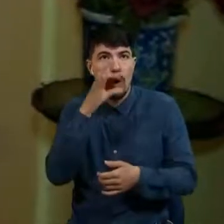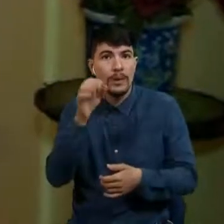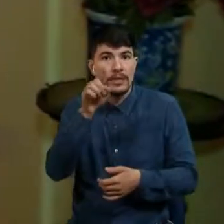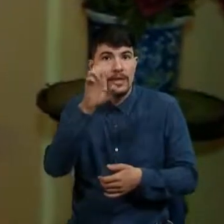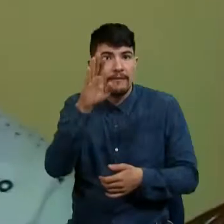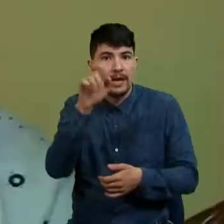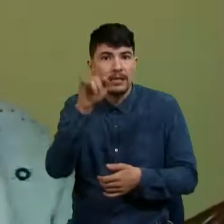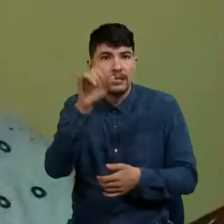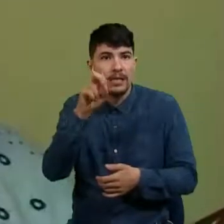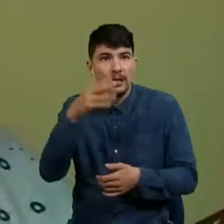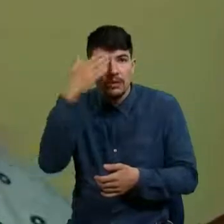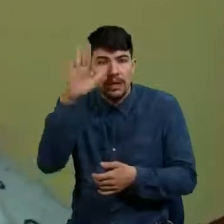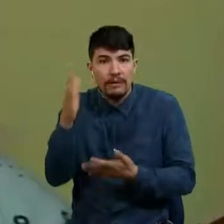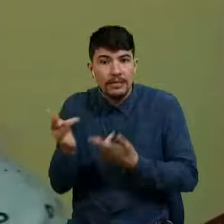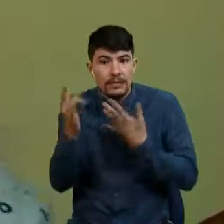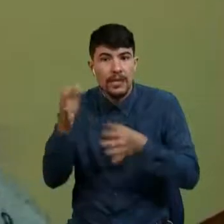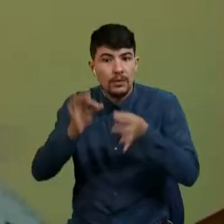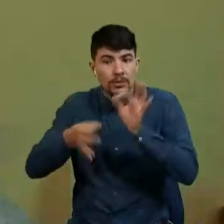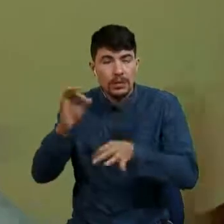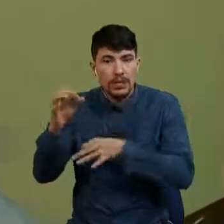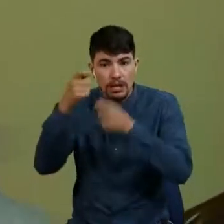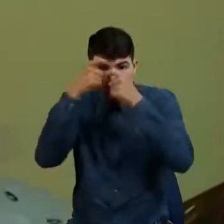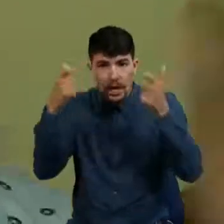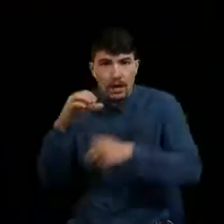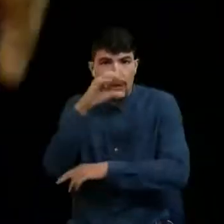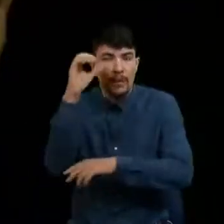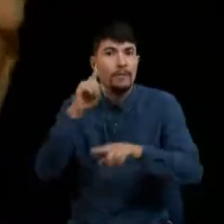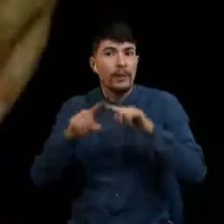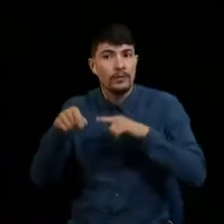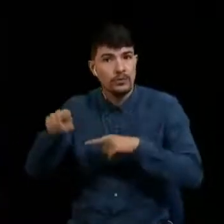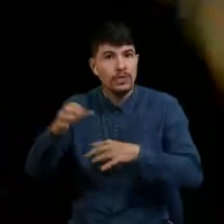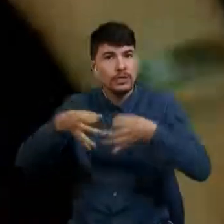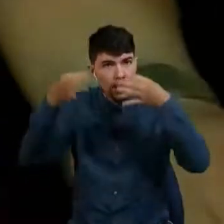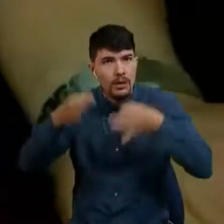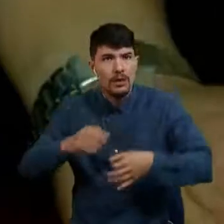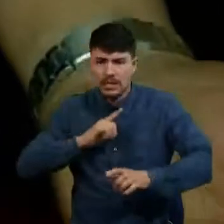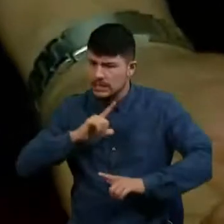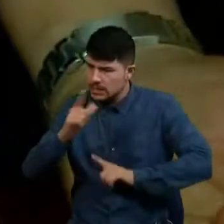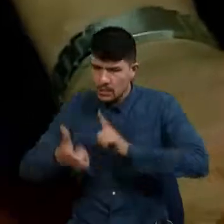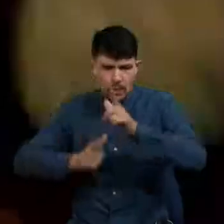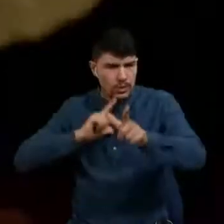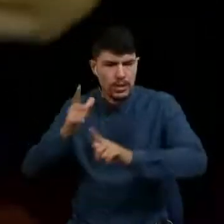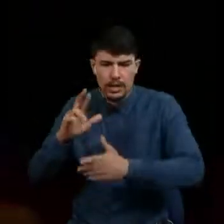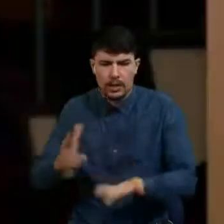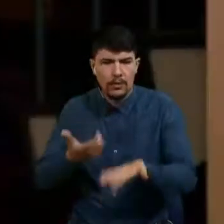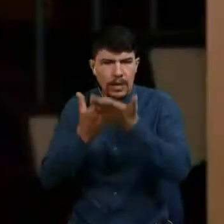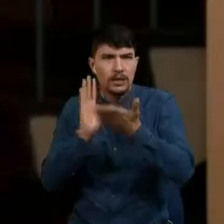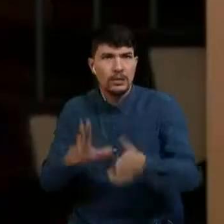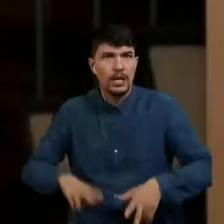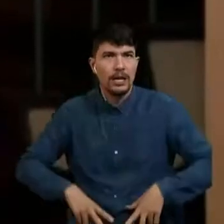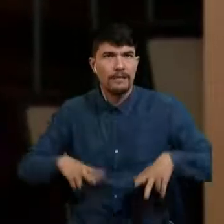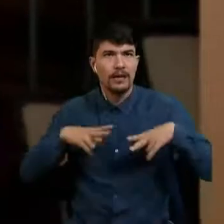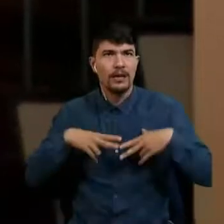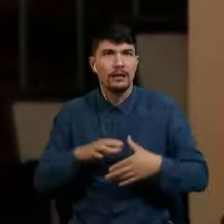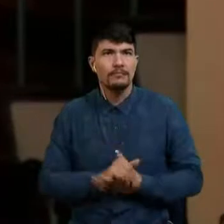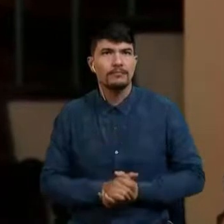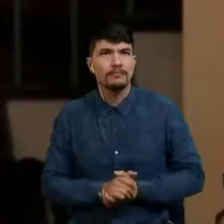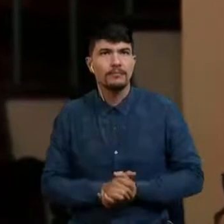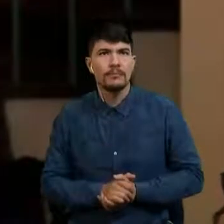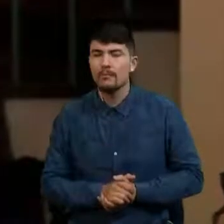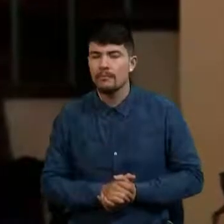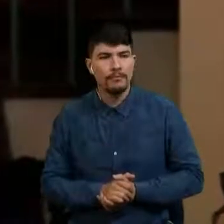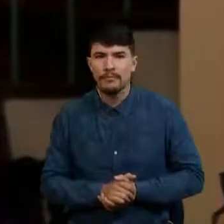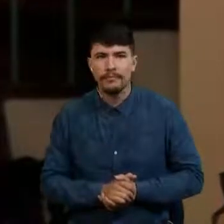si esperar justicia del estado colombiano pero si está seguro de seguir luchando por recuperar su vida no no